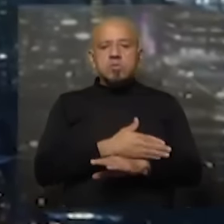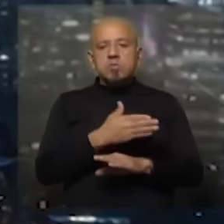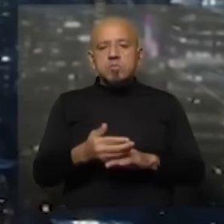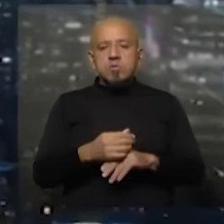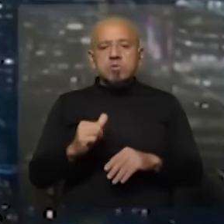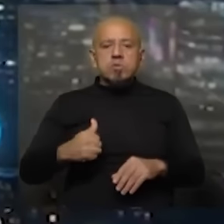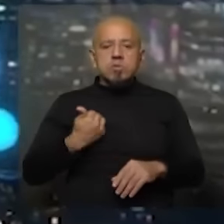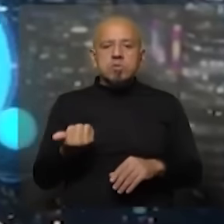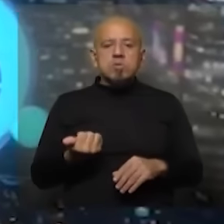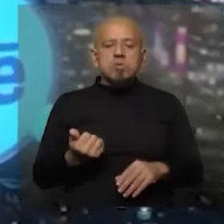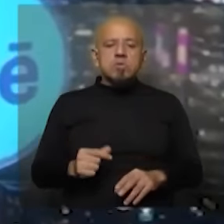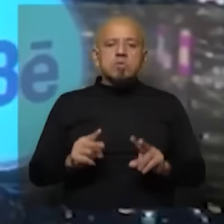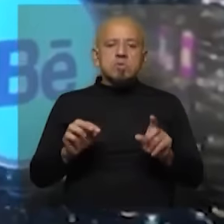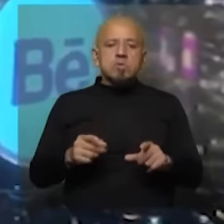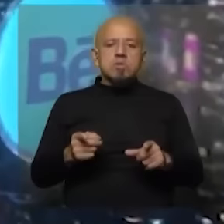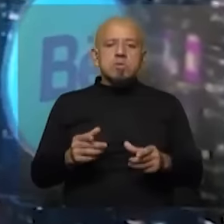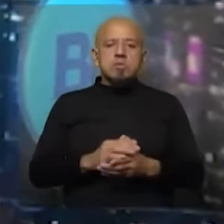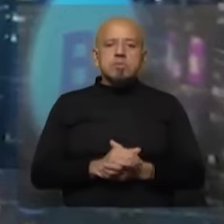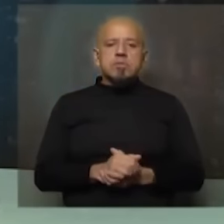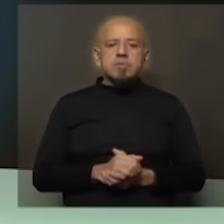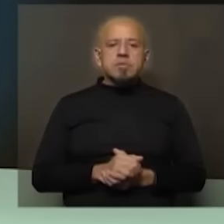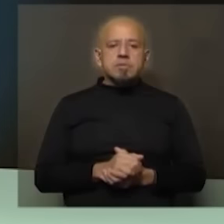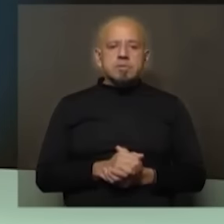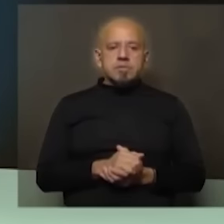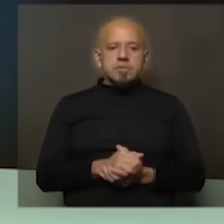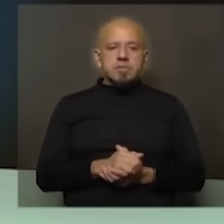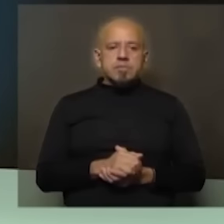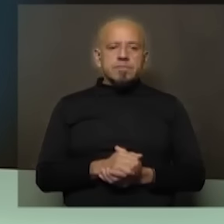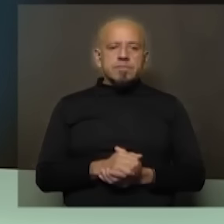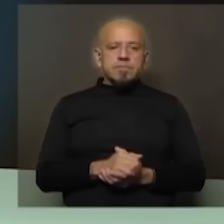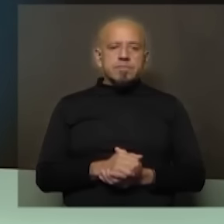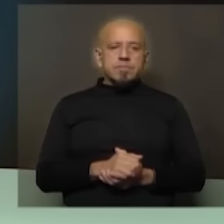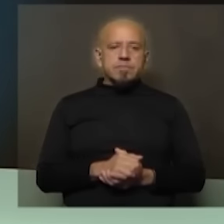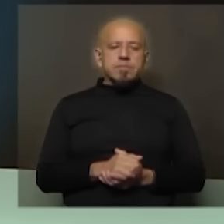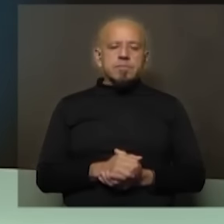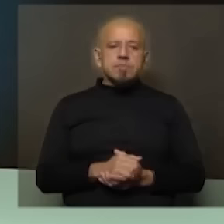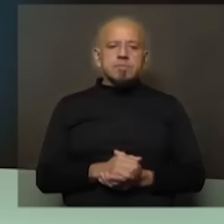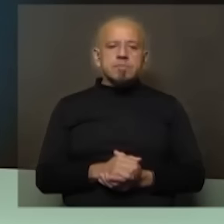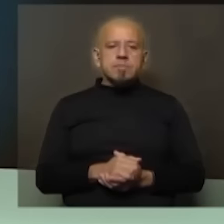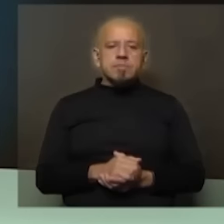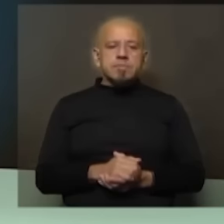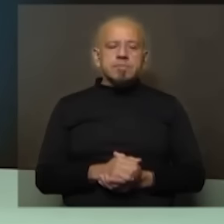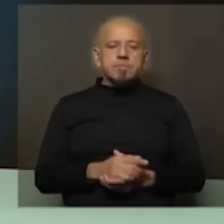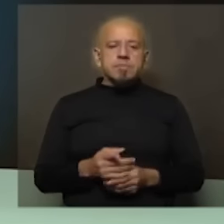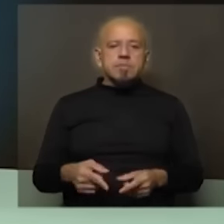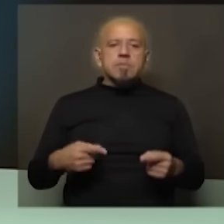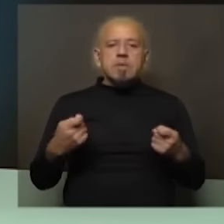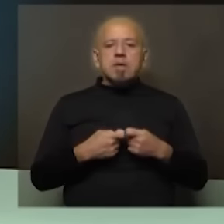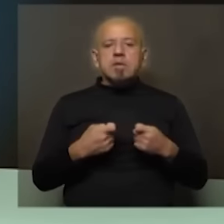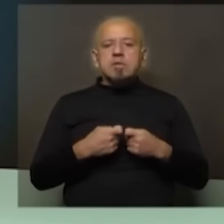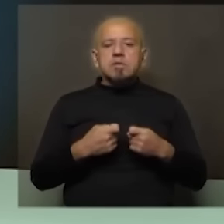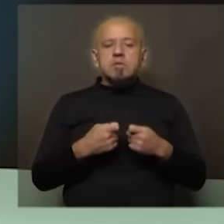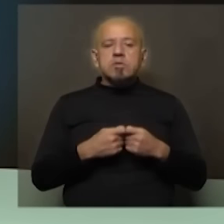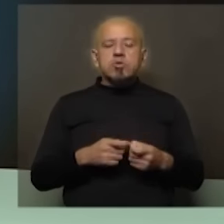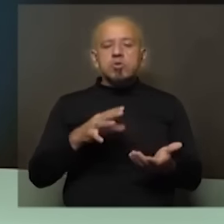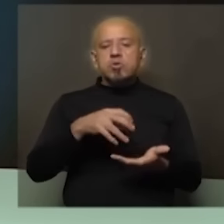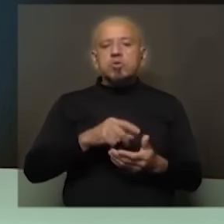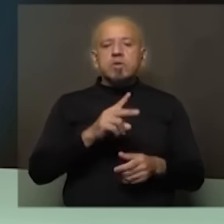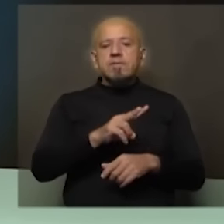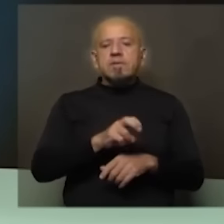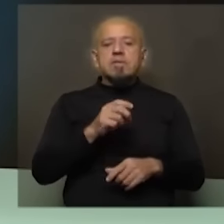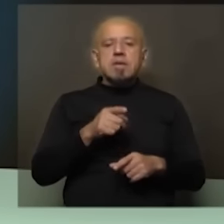el crecimiento del tema en redes y medios. Y seguimos con repercusiones porque la Asociación de Magistrados Fiscales del